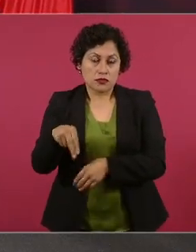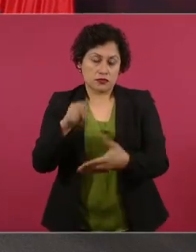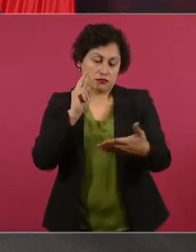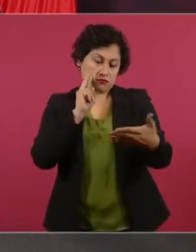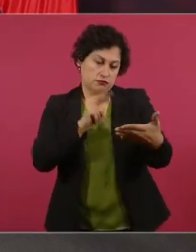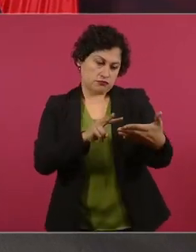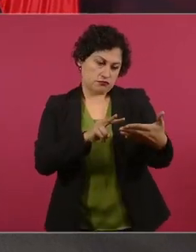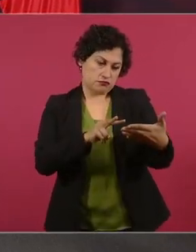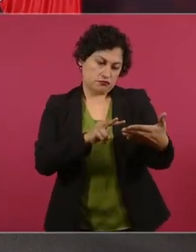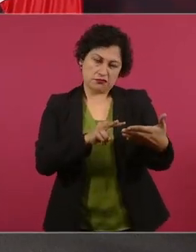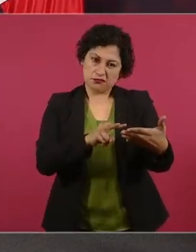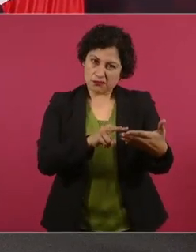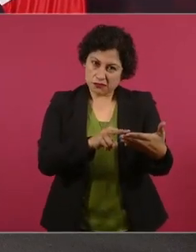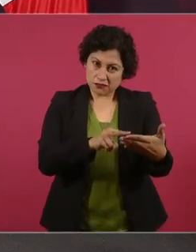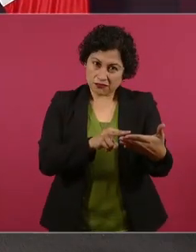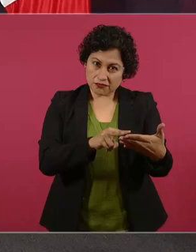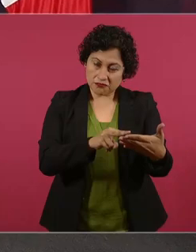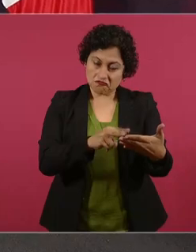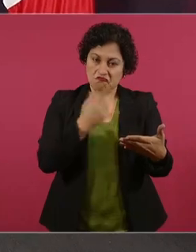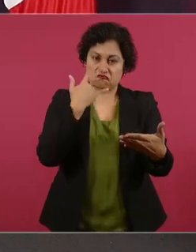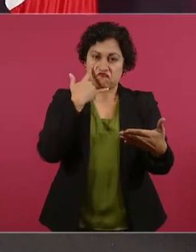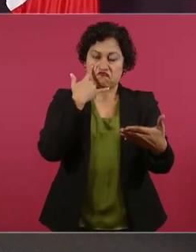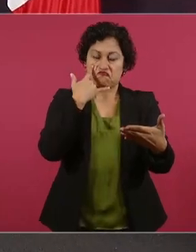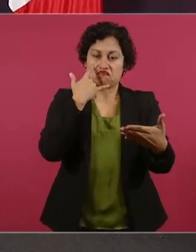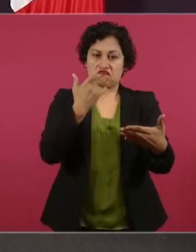En toda esta